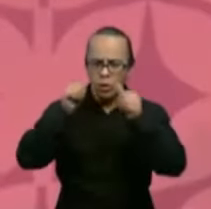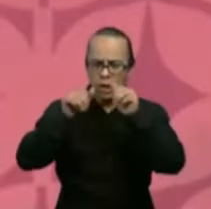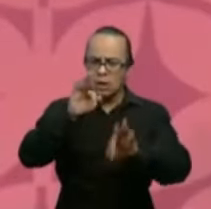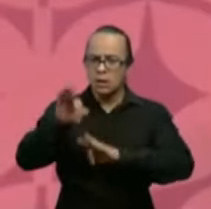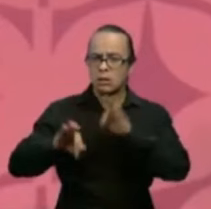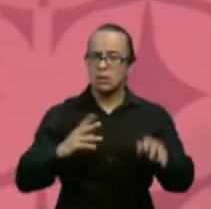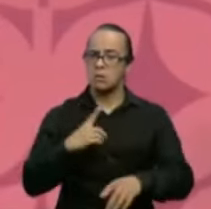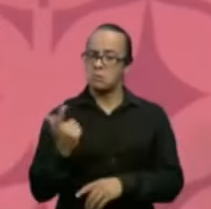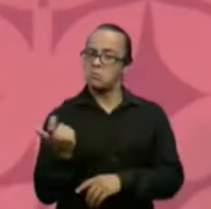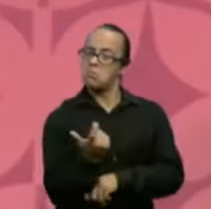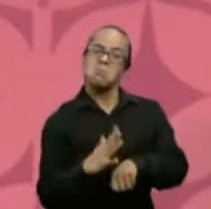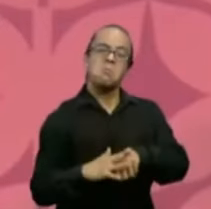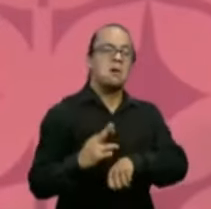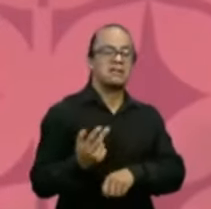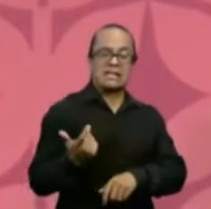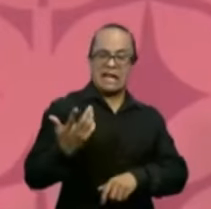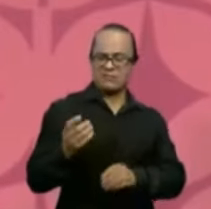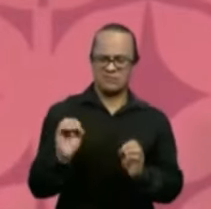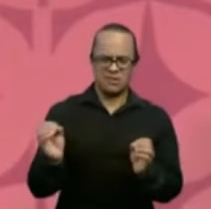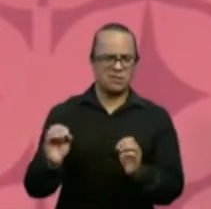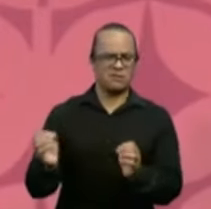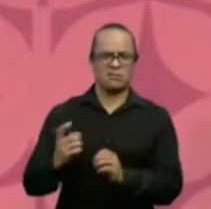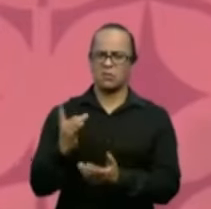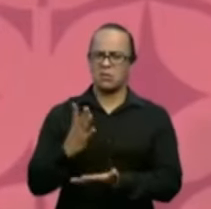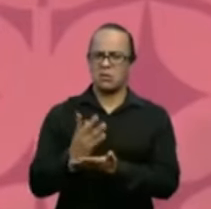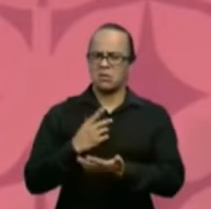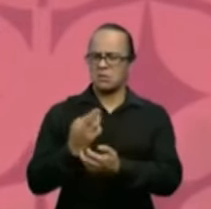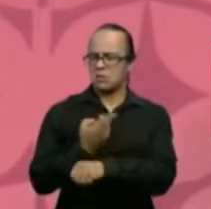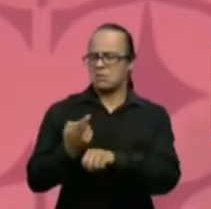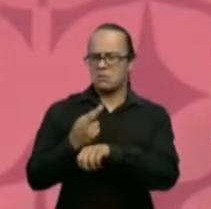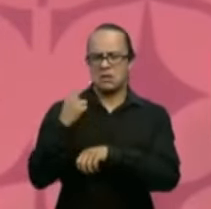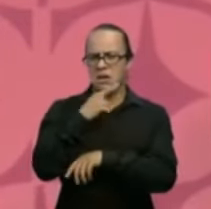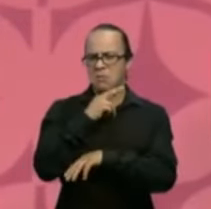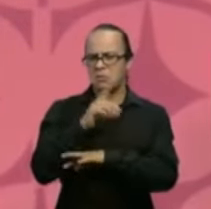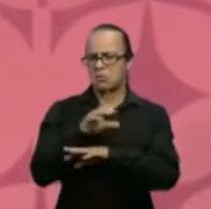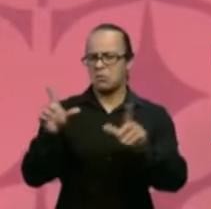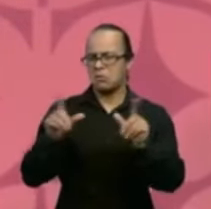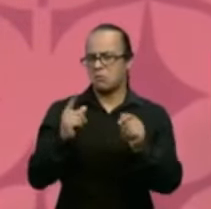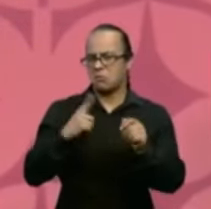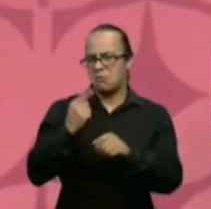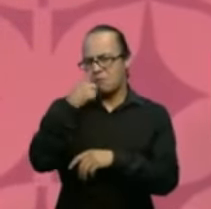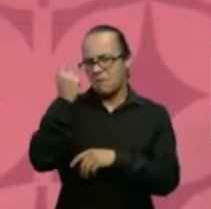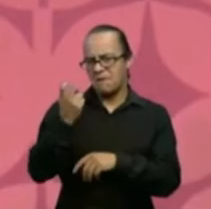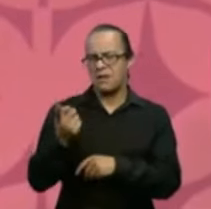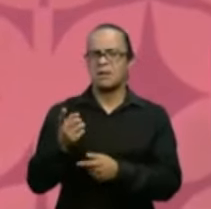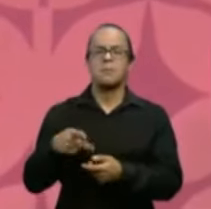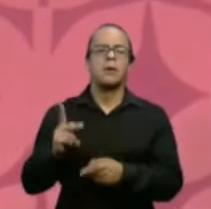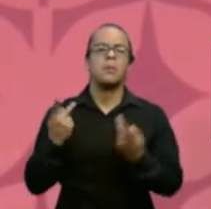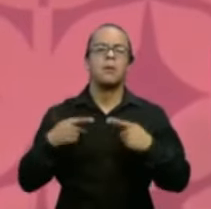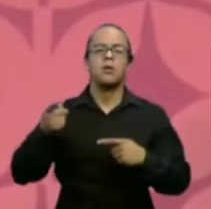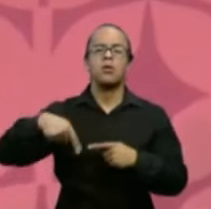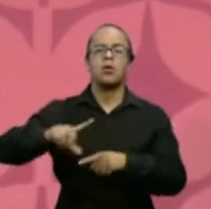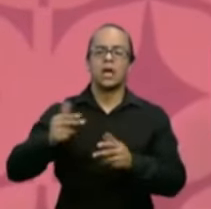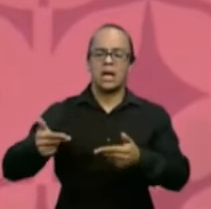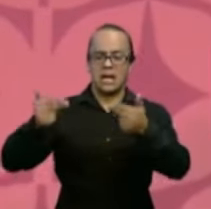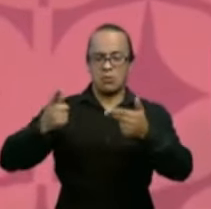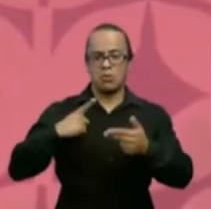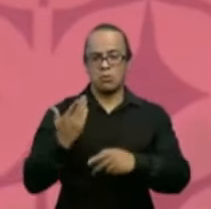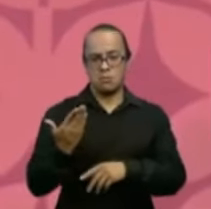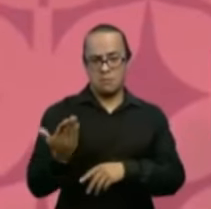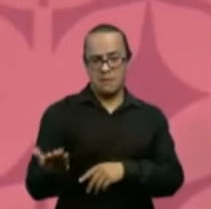cobrar nada, eficientar el proceso. Y yo lo único que les pido a nuestros empresarios, denle trabajo a nuestros